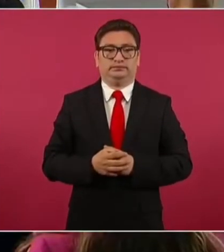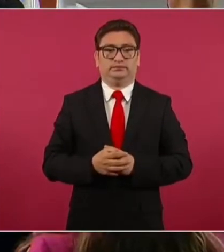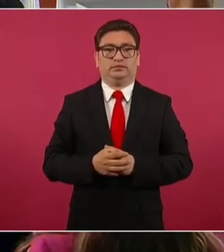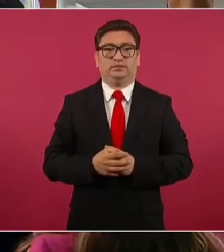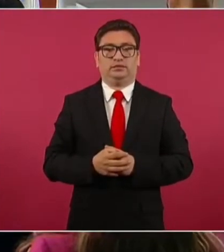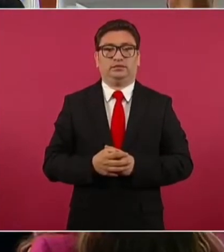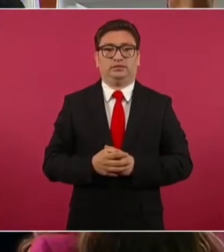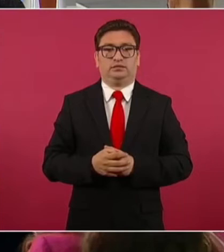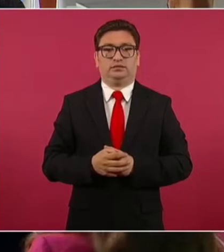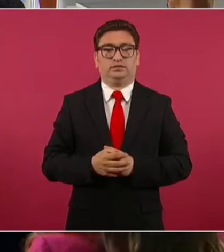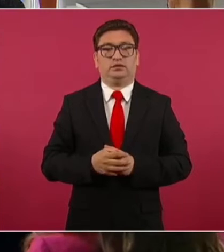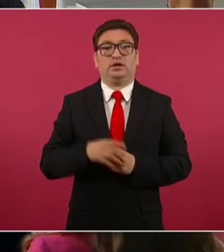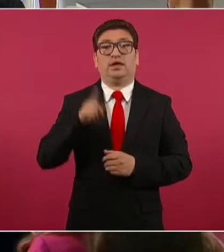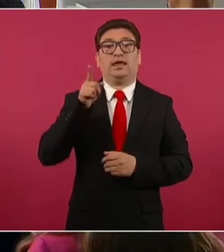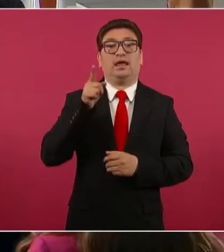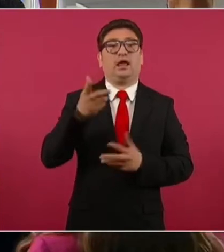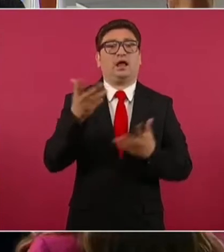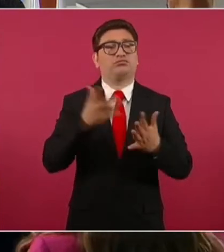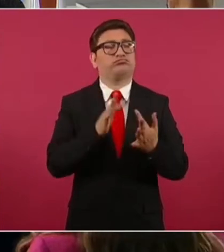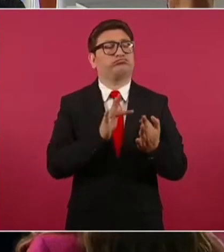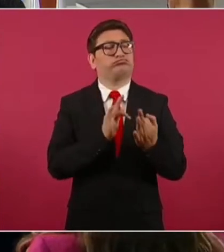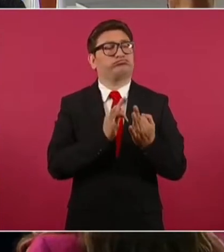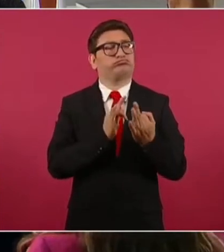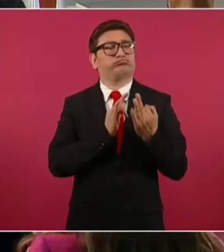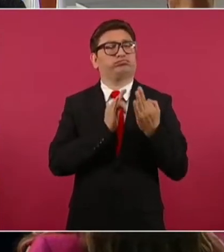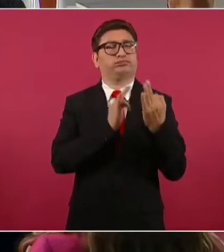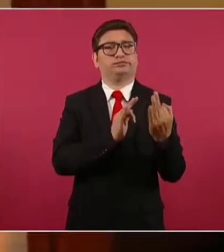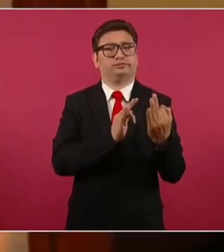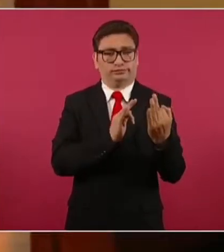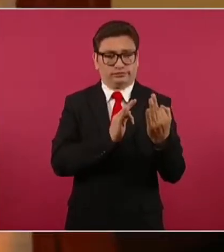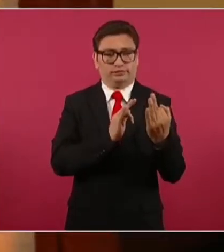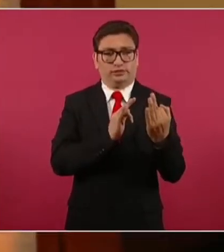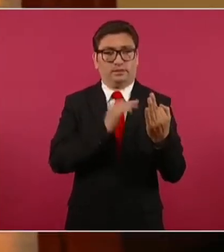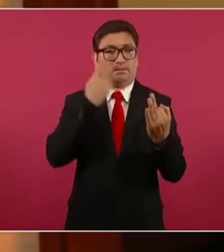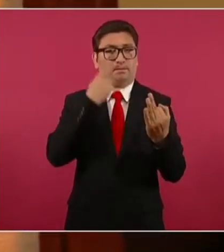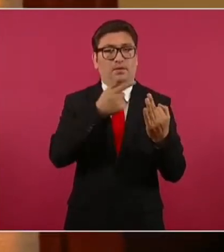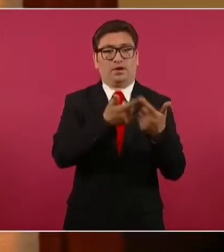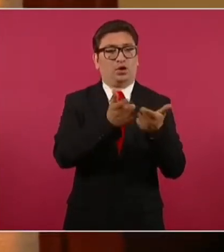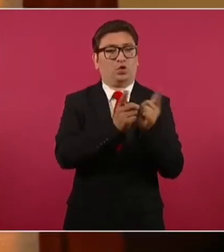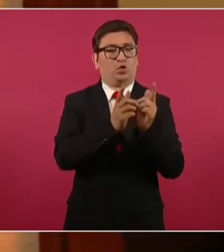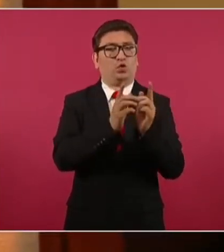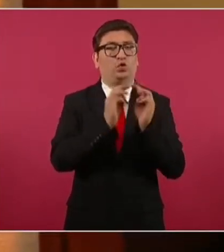y la lucha cara y fútil contra el narcotráfico.